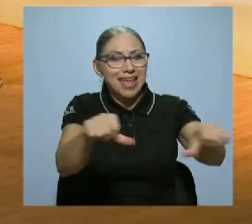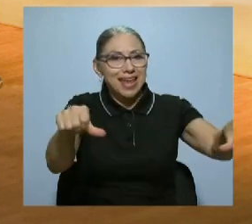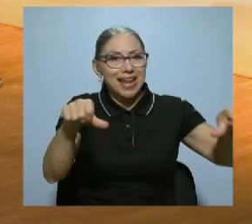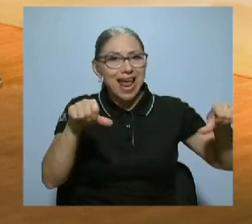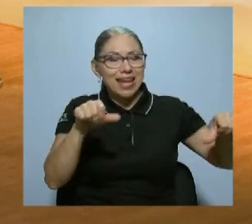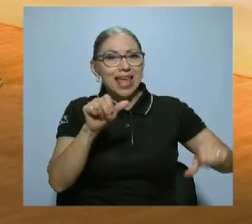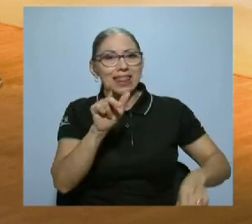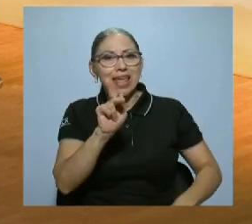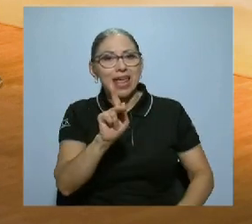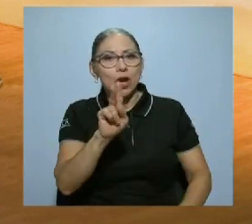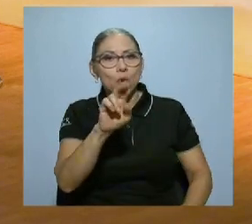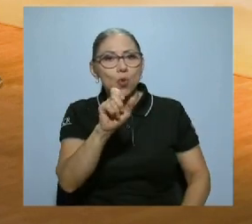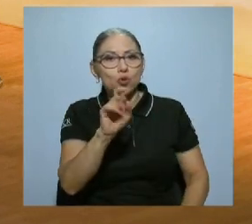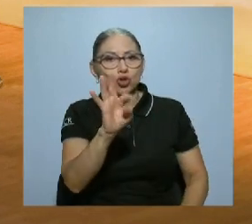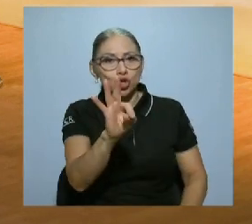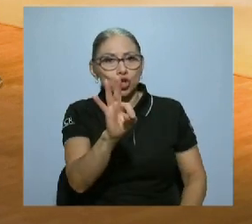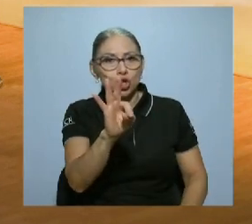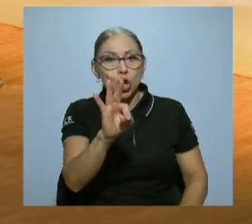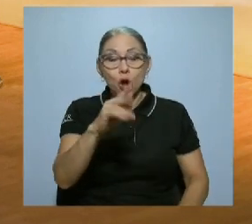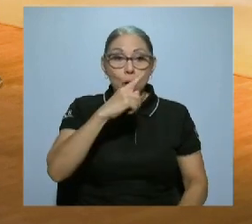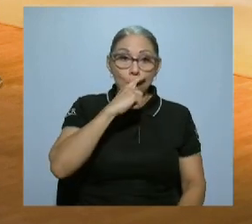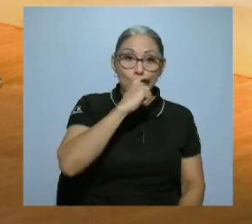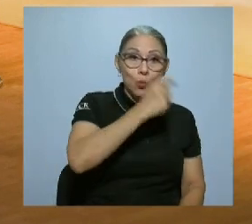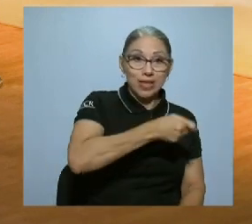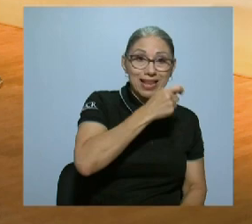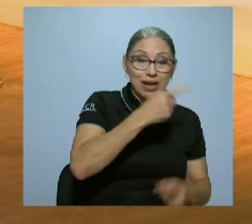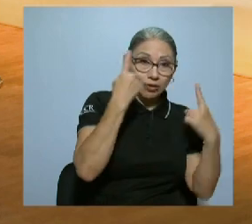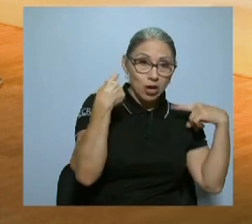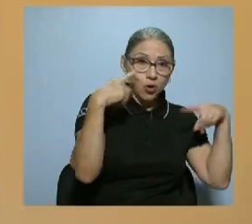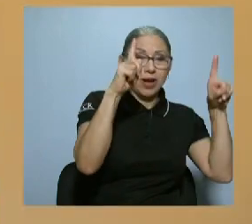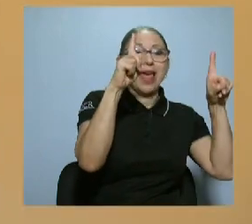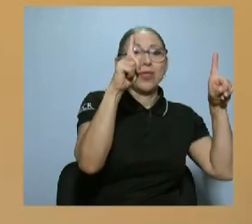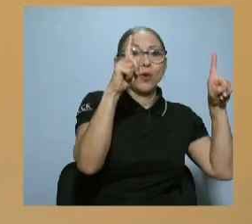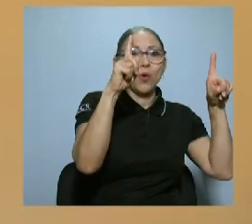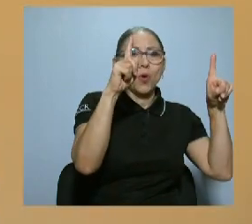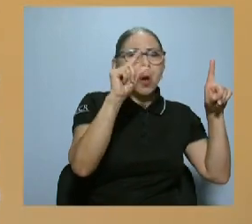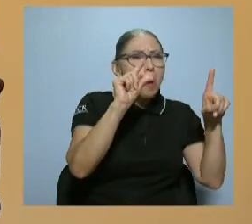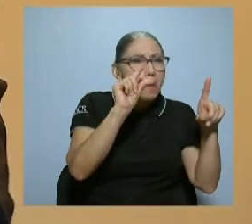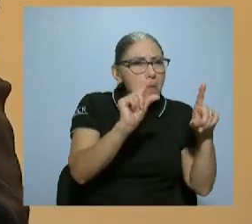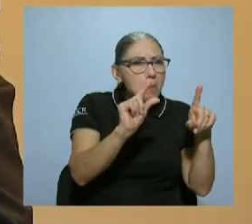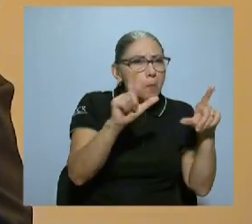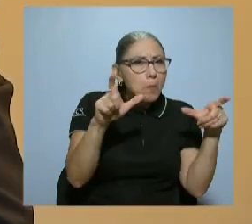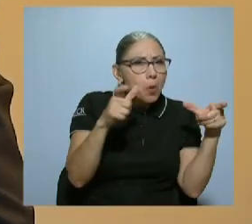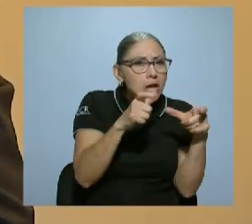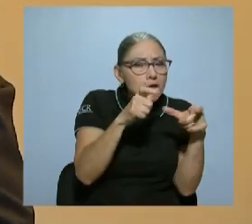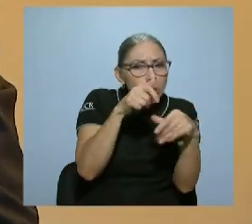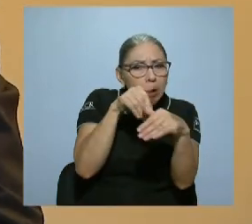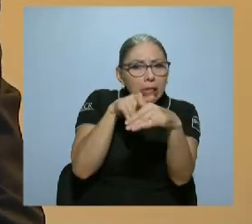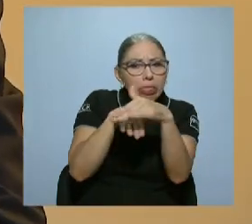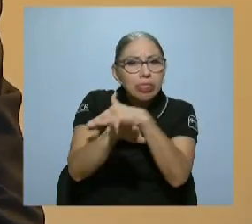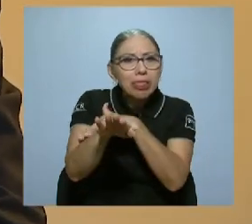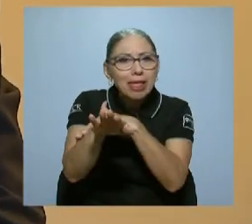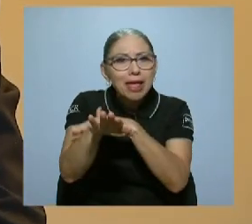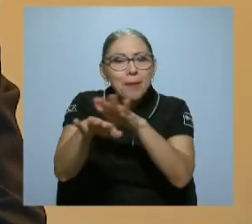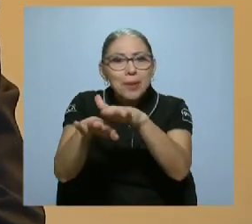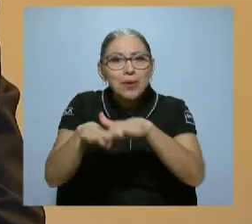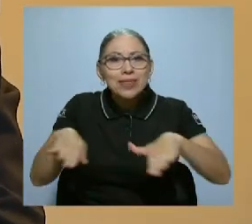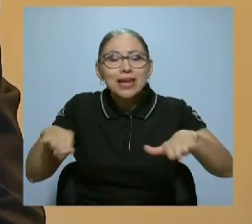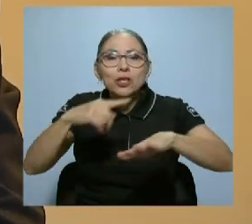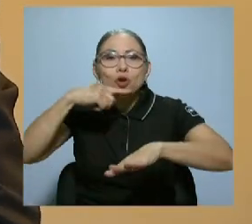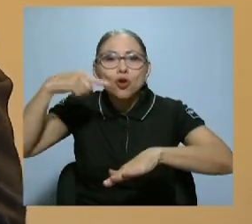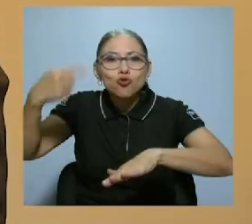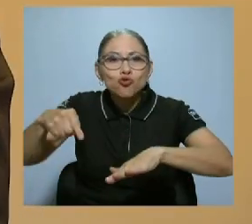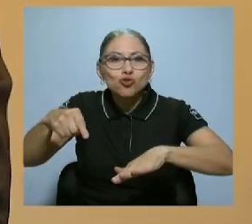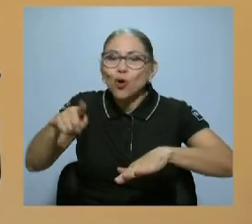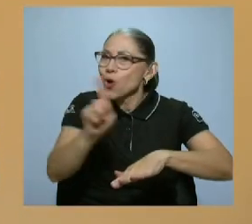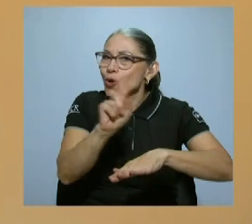que los ucranianos han logrado hacer una penetración pequeña, pero en territorio ruso, no en el territorio